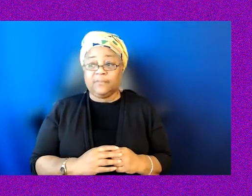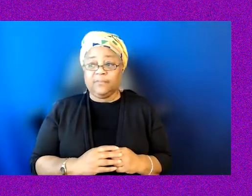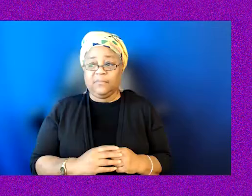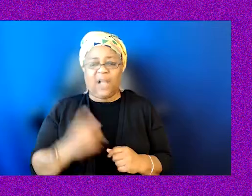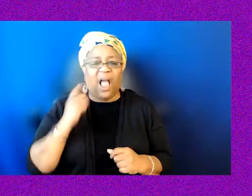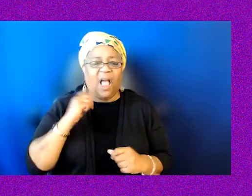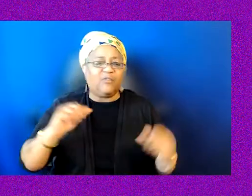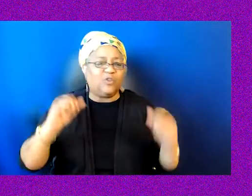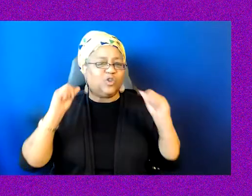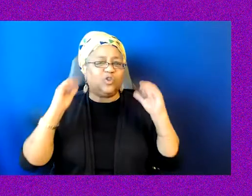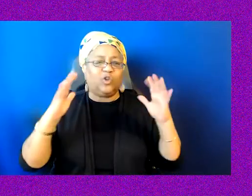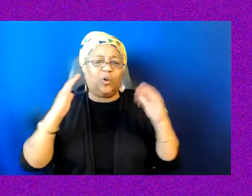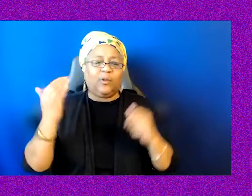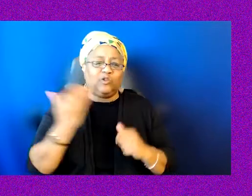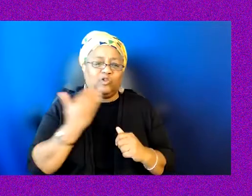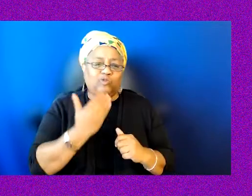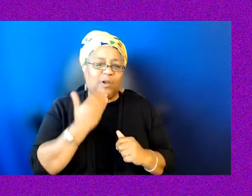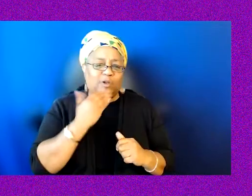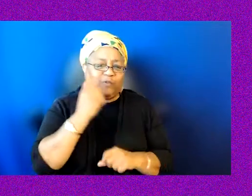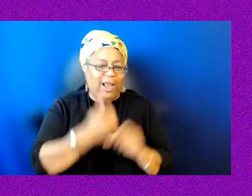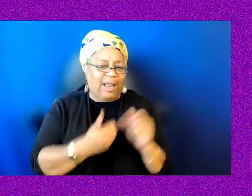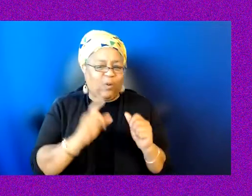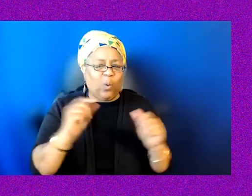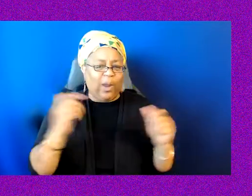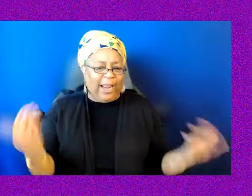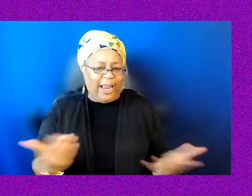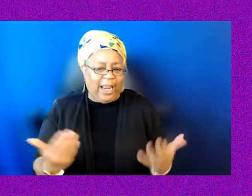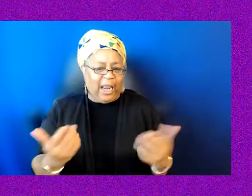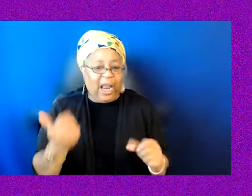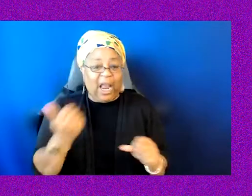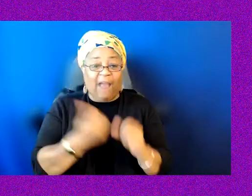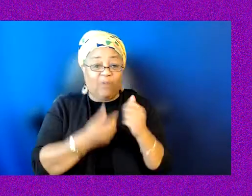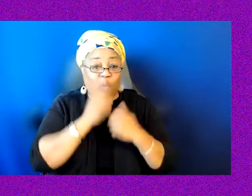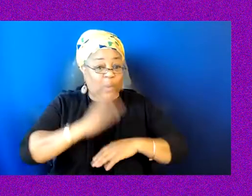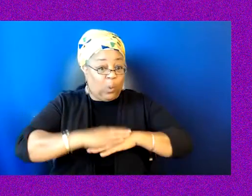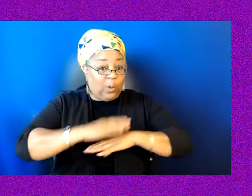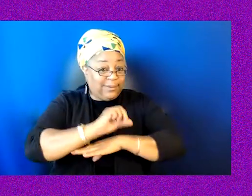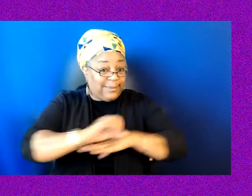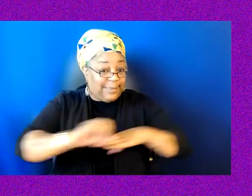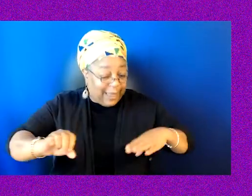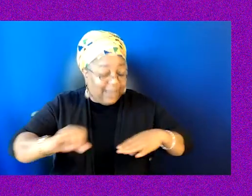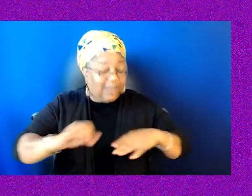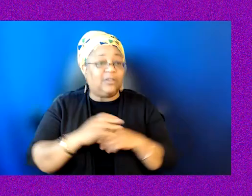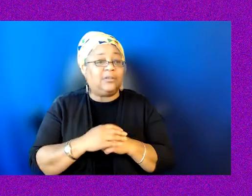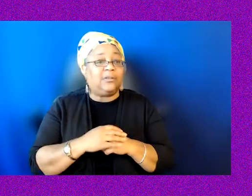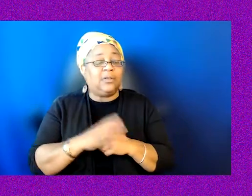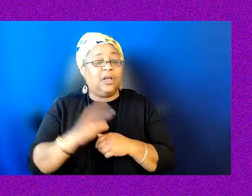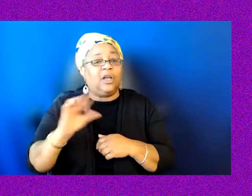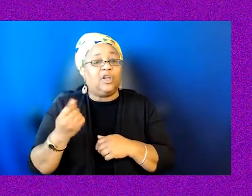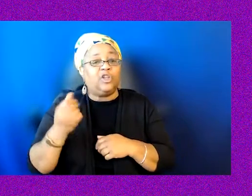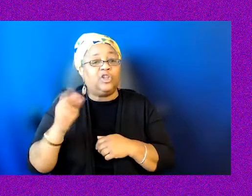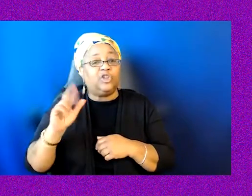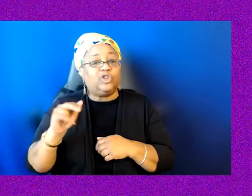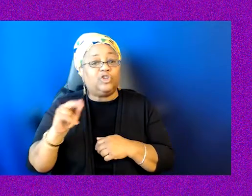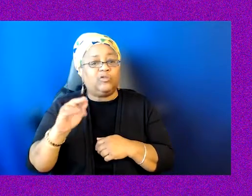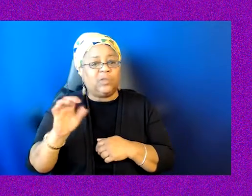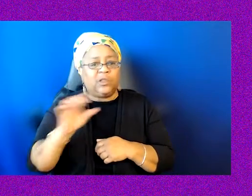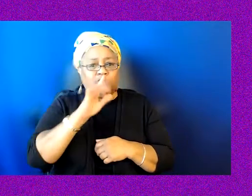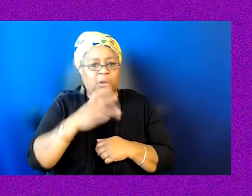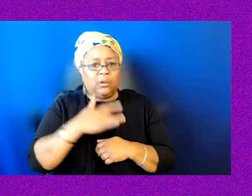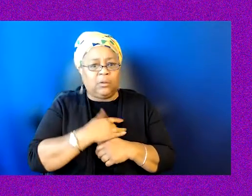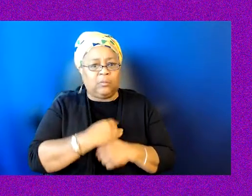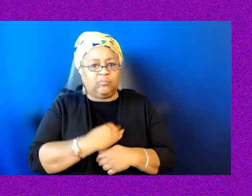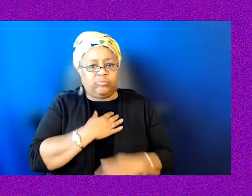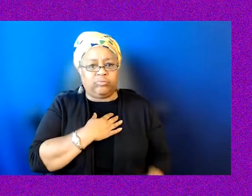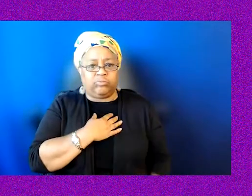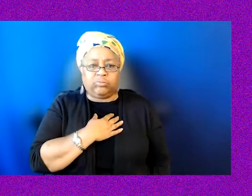gratitude for everyone in this space. Tengo mucha gratitud por todos en ese espacio, todos que han pasado por el escenario. Really hit my heart. Y